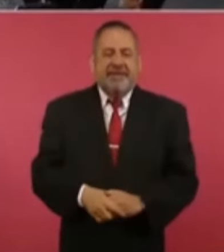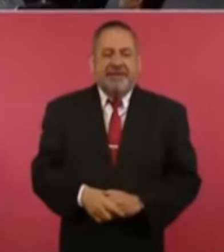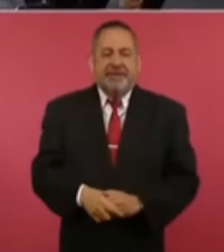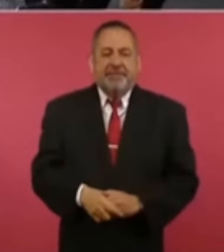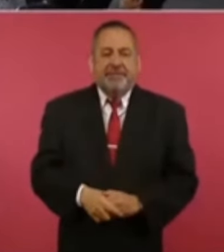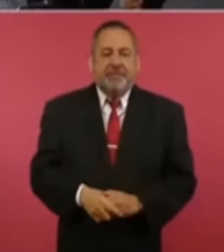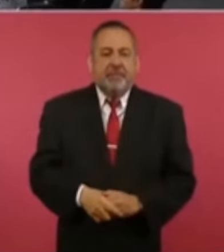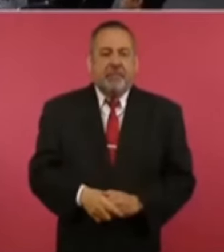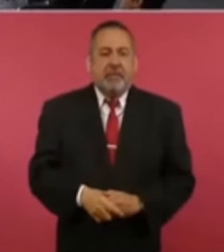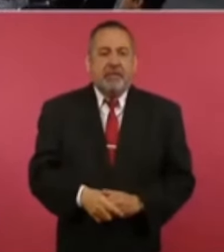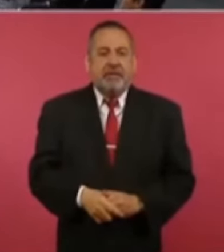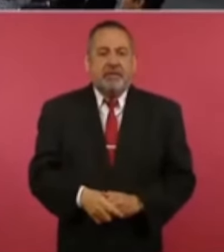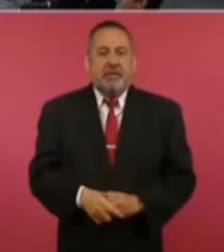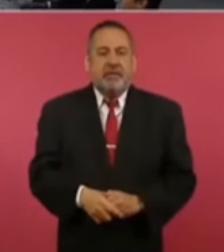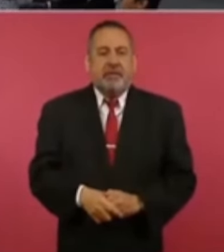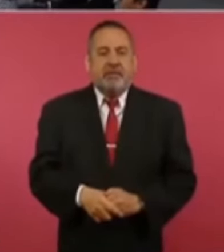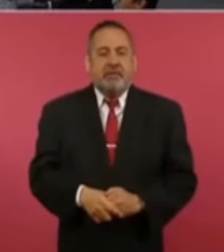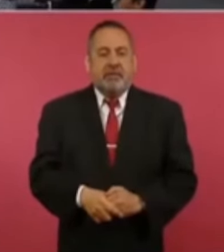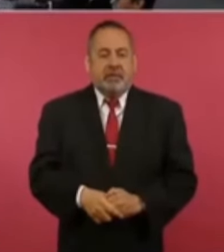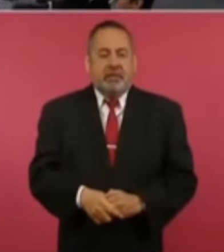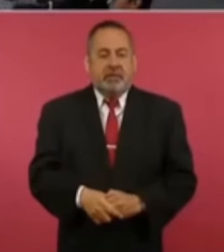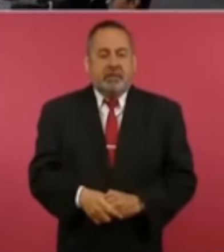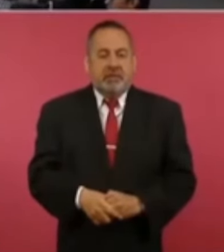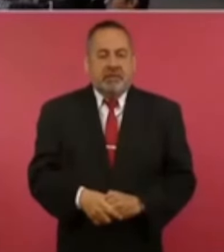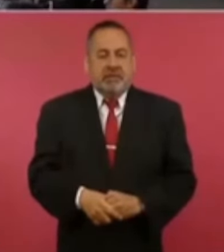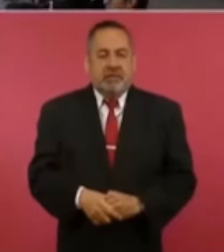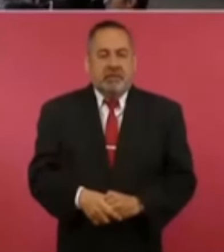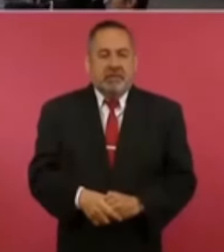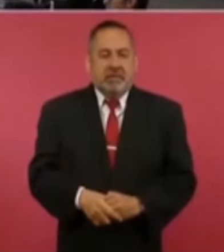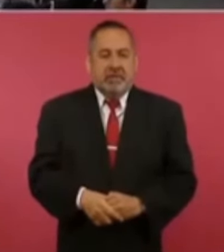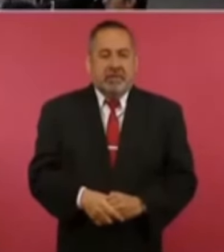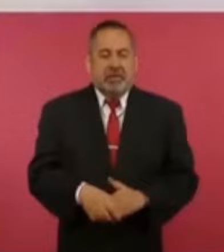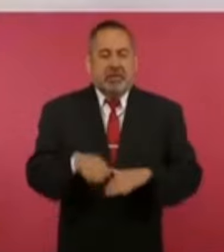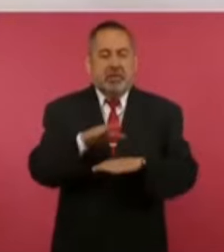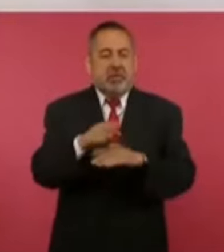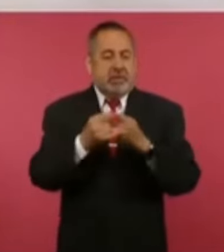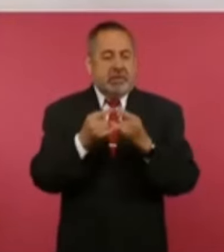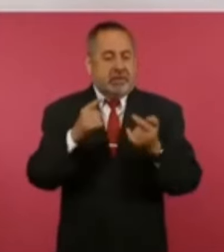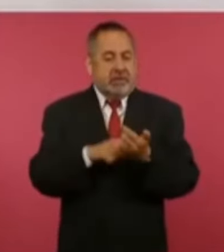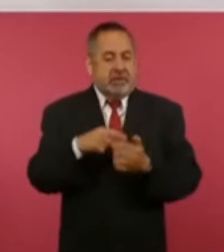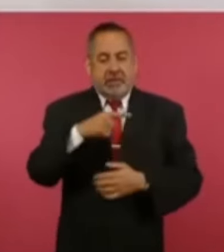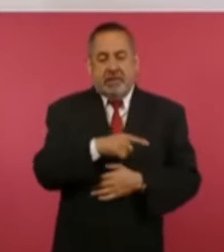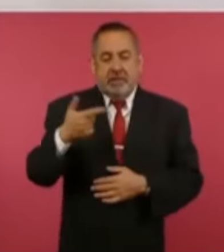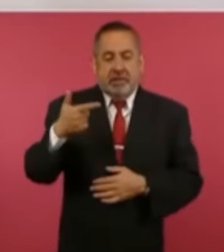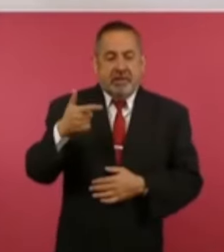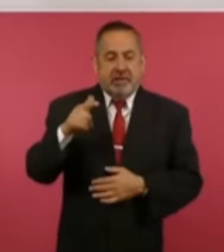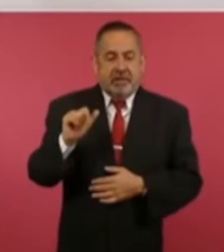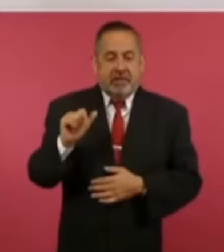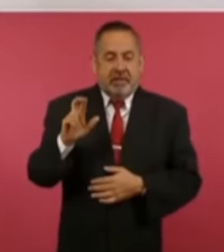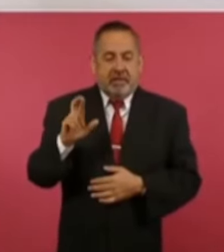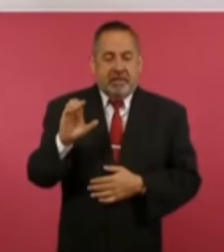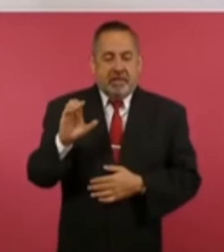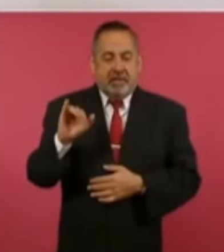Hablando del caso de García Luna,